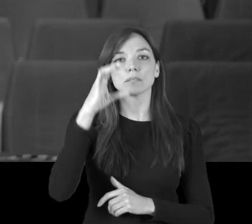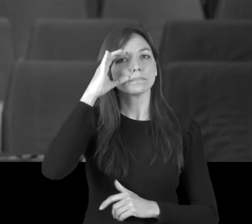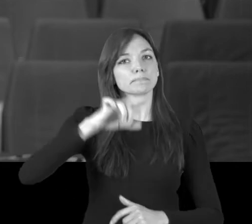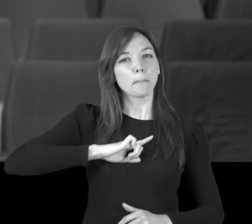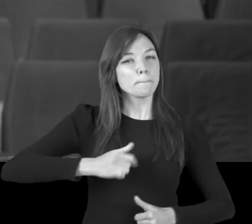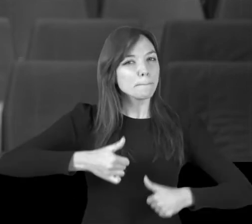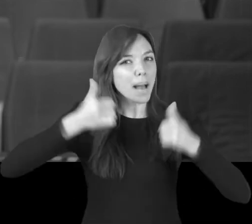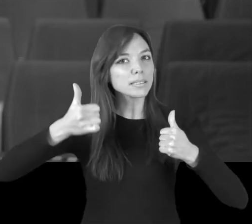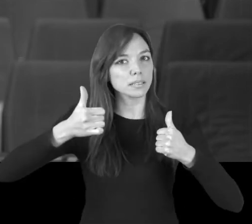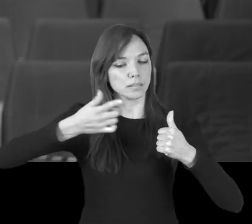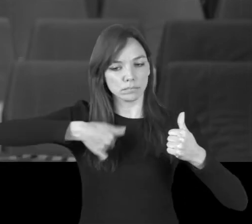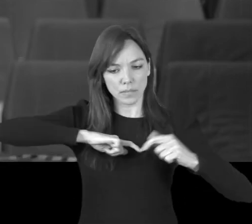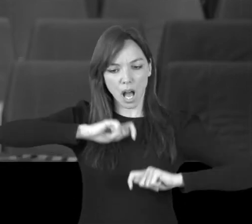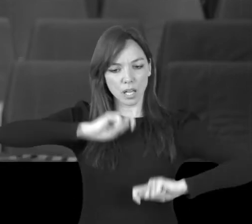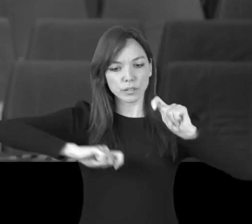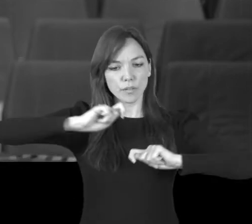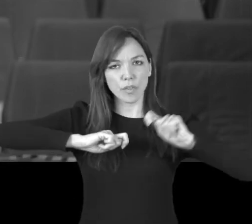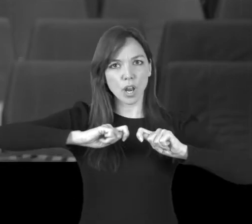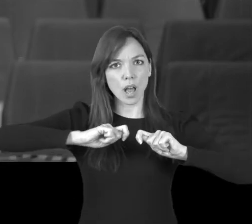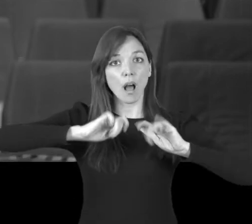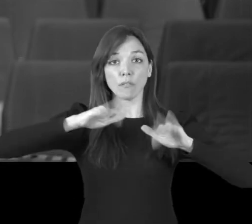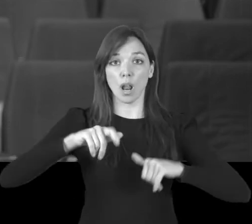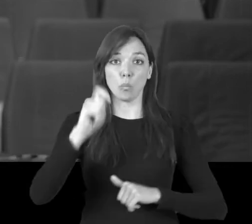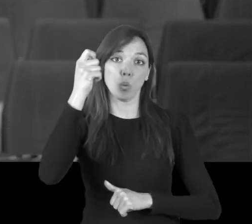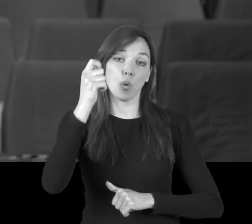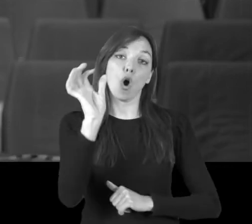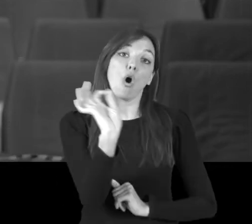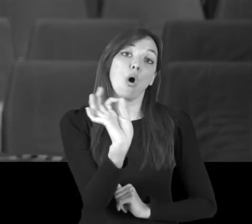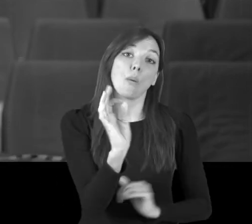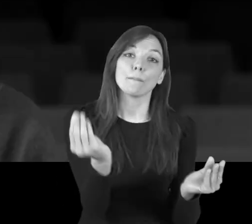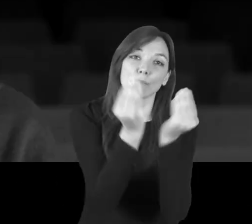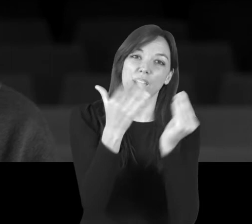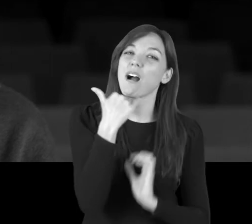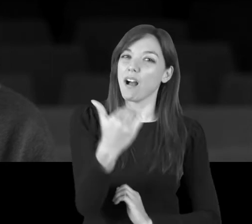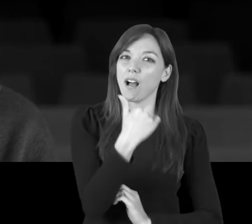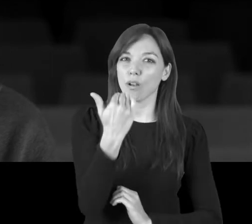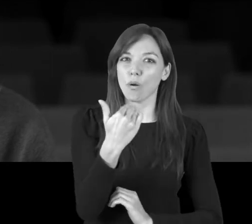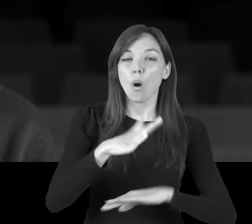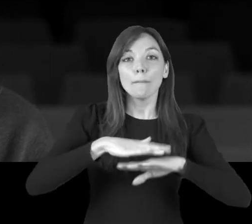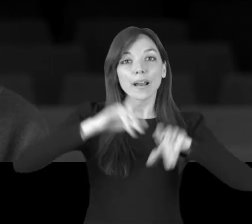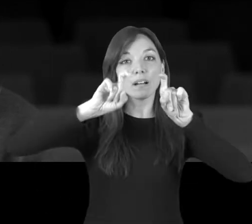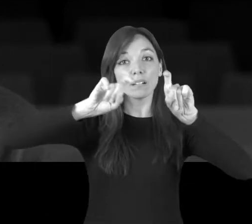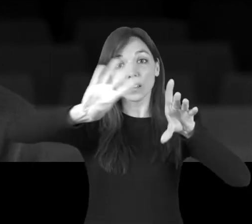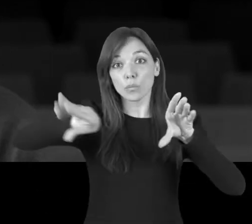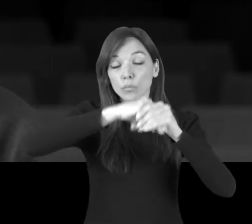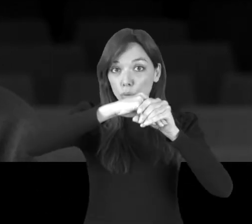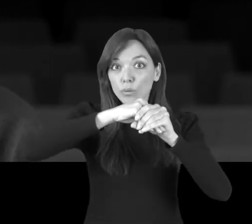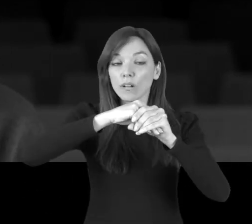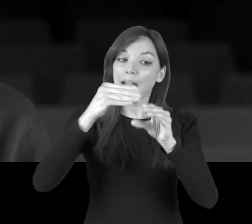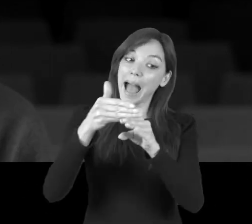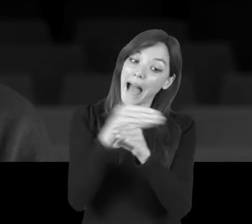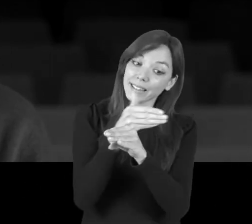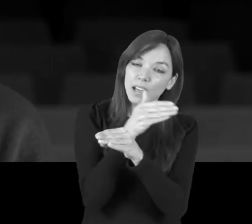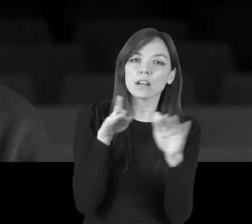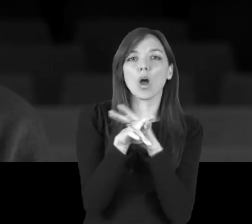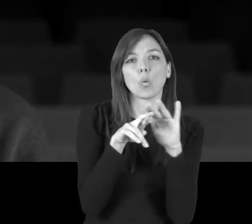las asociaciones, yo creo que podríamos conseguirlo, por lo menos mejorar. Para que la educación sea inclusiva,